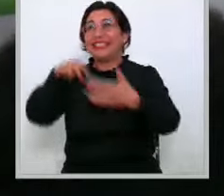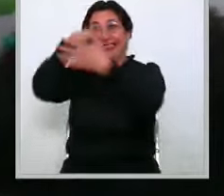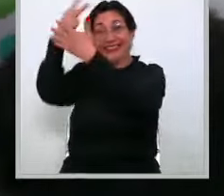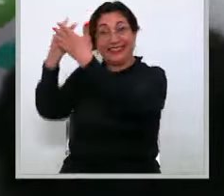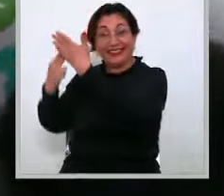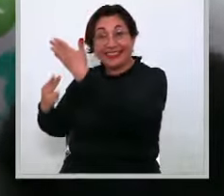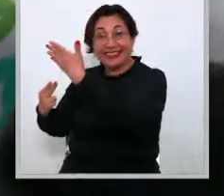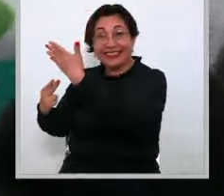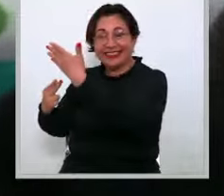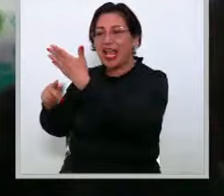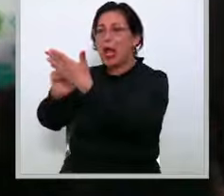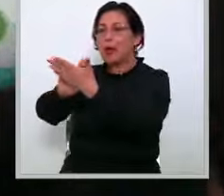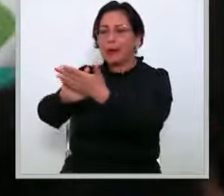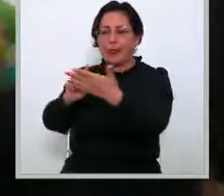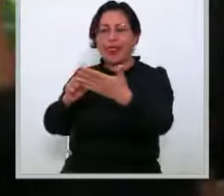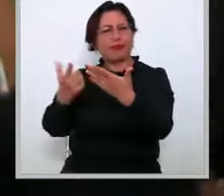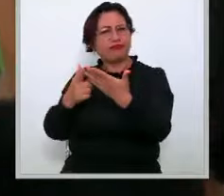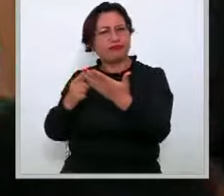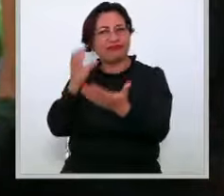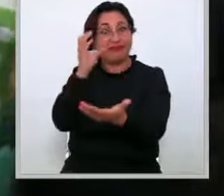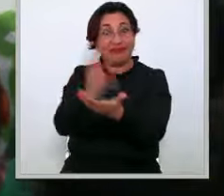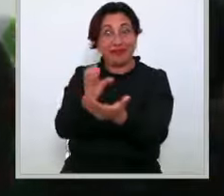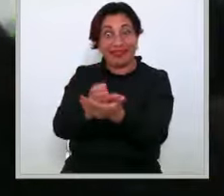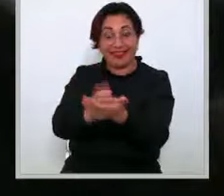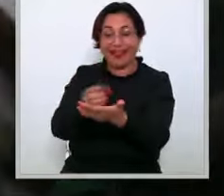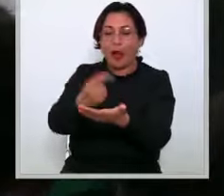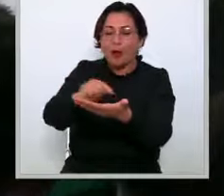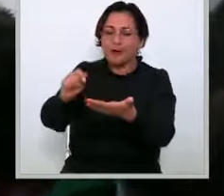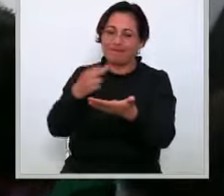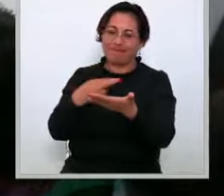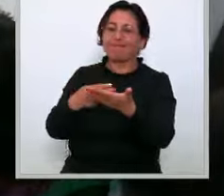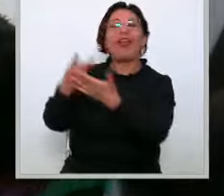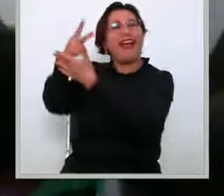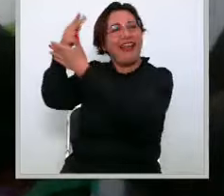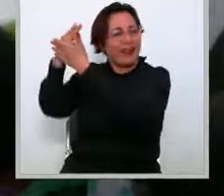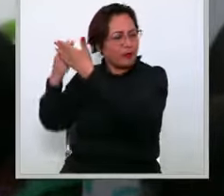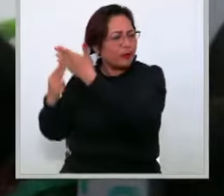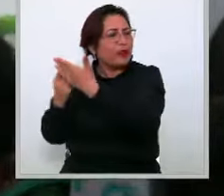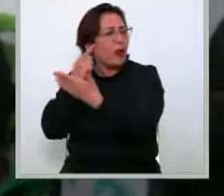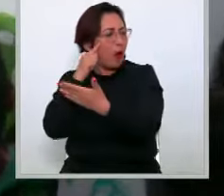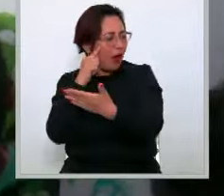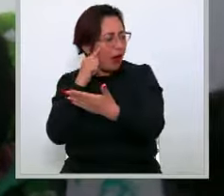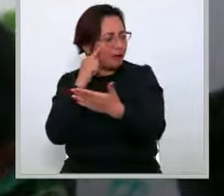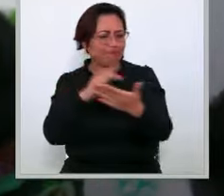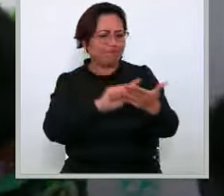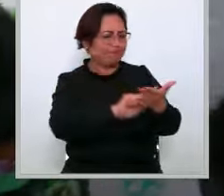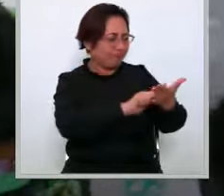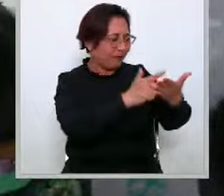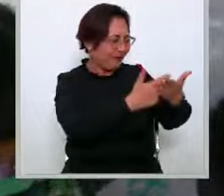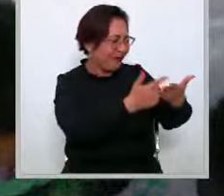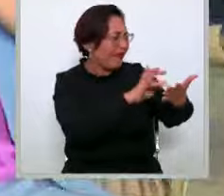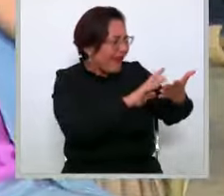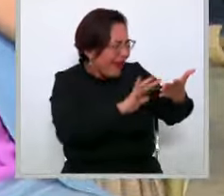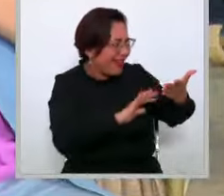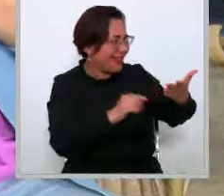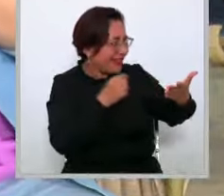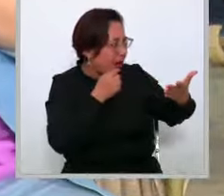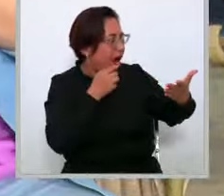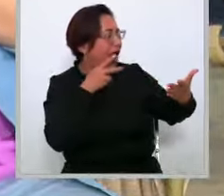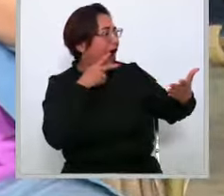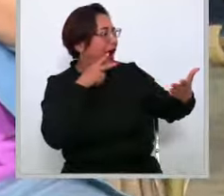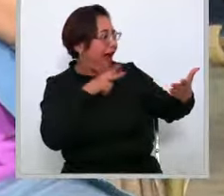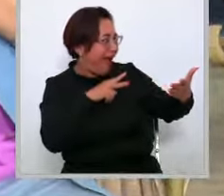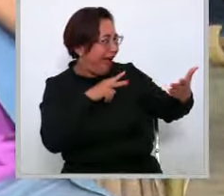una carpeta de dibujos llenos de dibujos, así de los... ¿Libros que has leído? Sí. ¡Wow! Por ejemplo, cuéntanos sobre